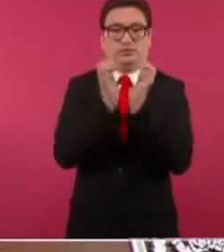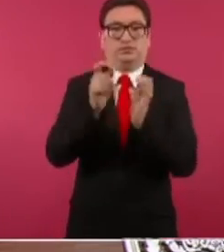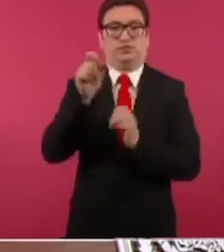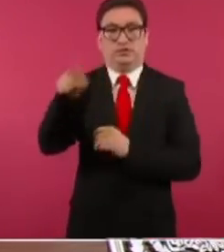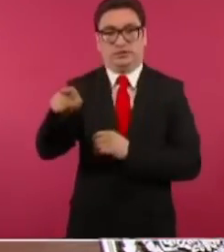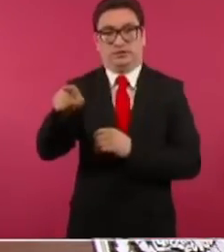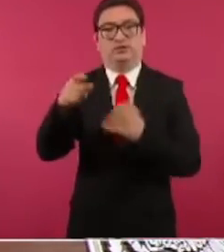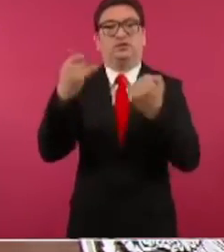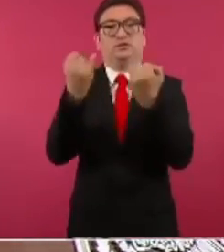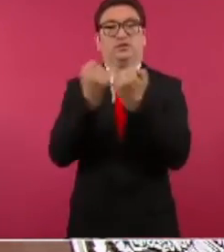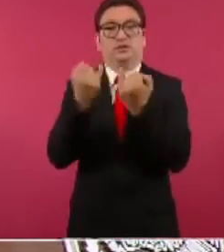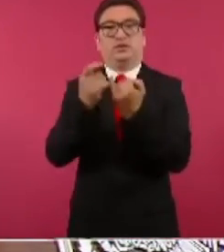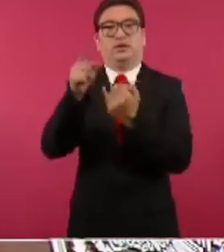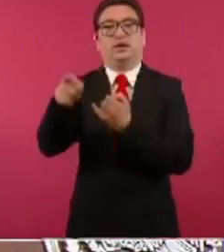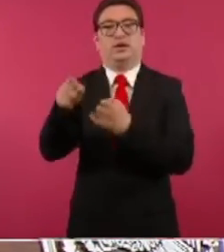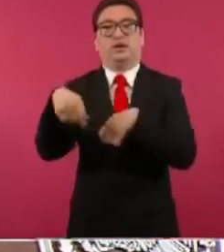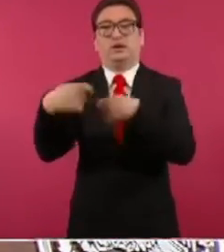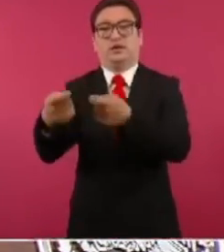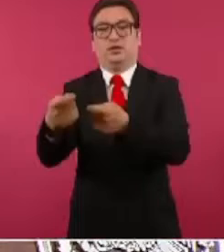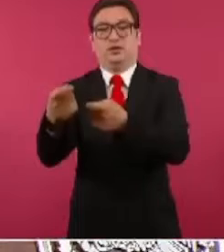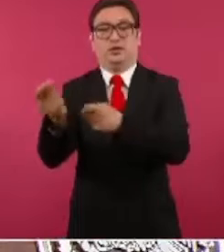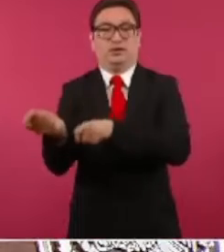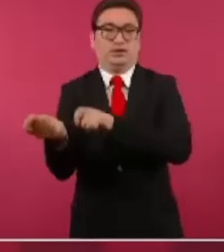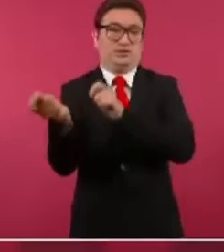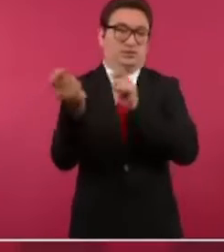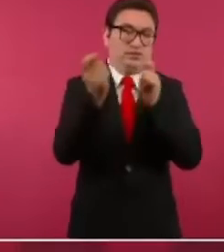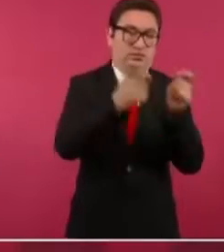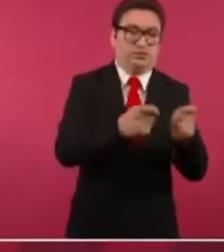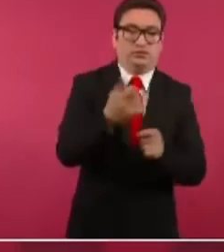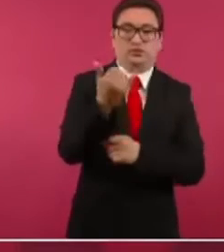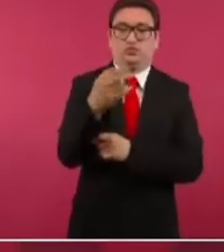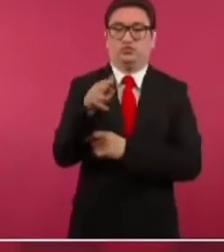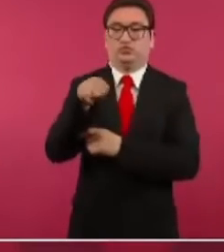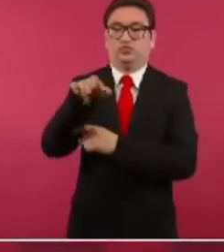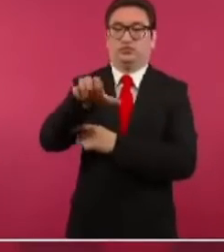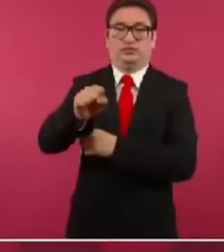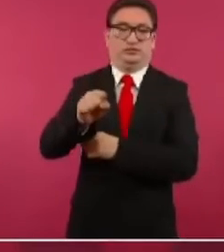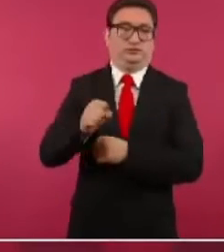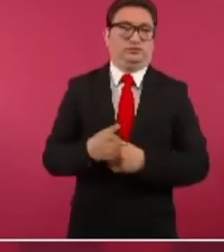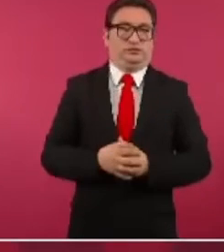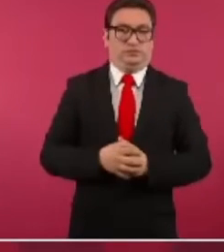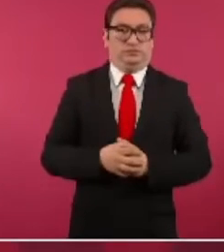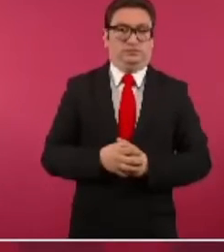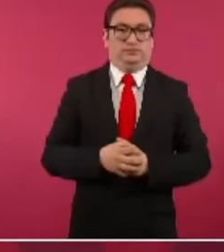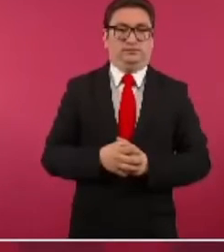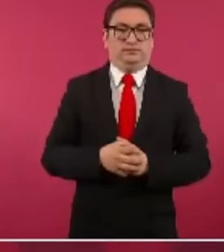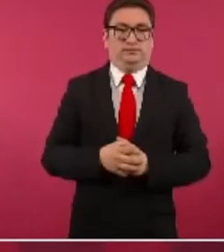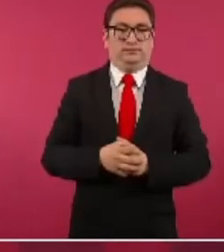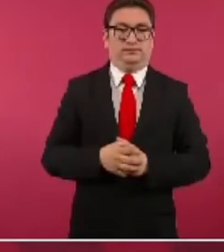vez se lo entrega a Yunes.